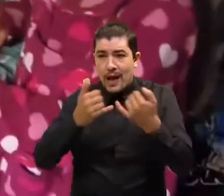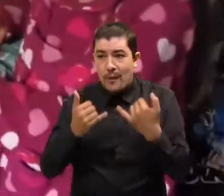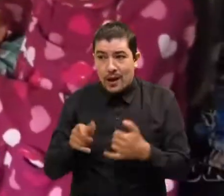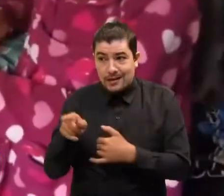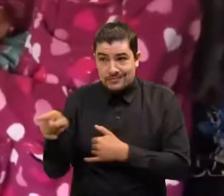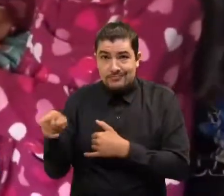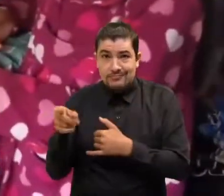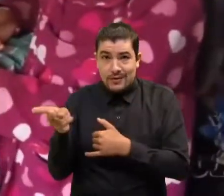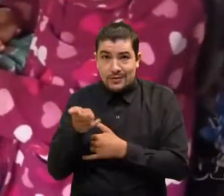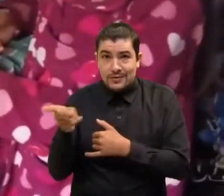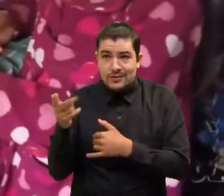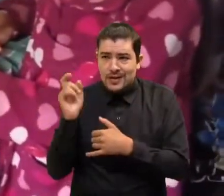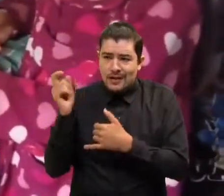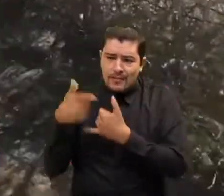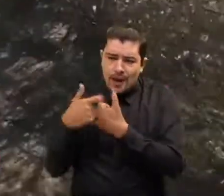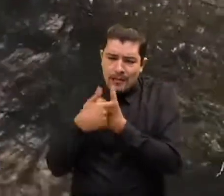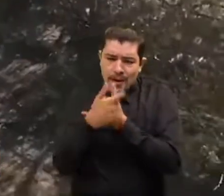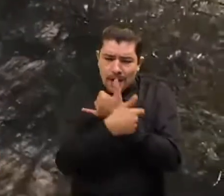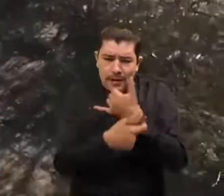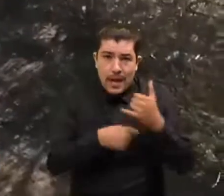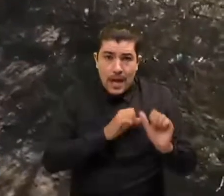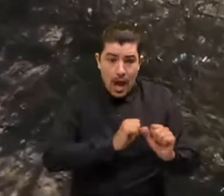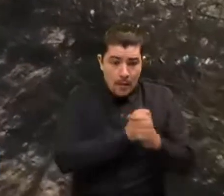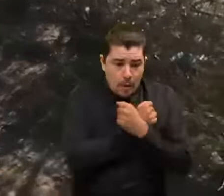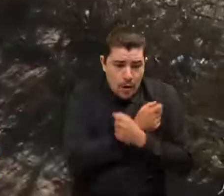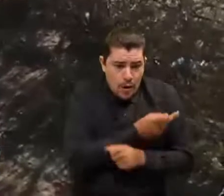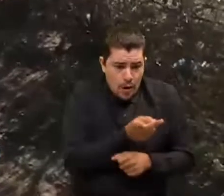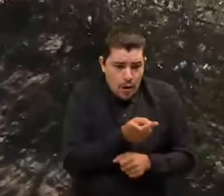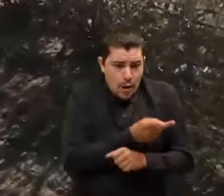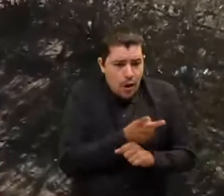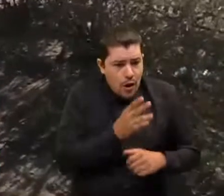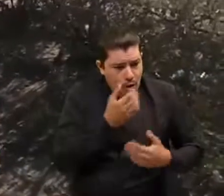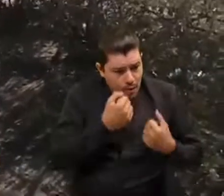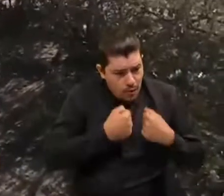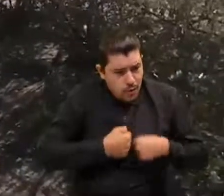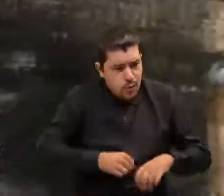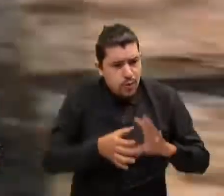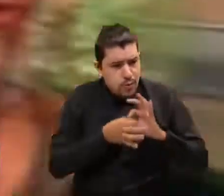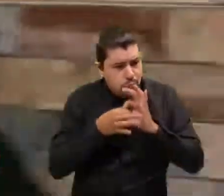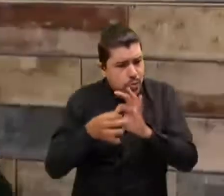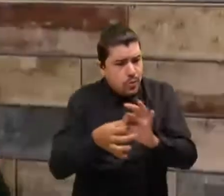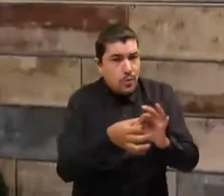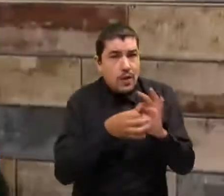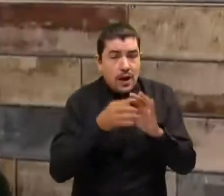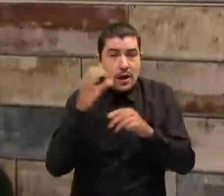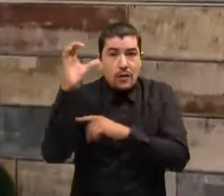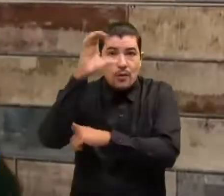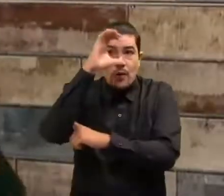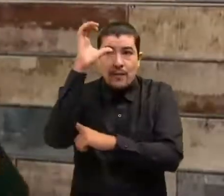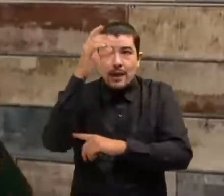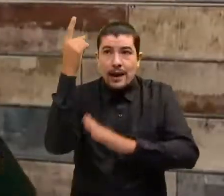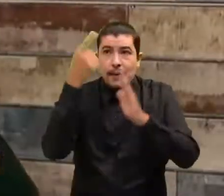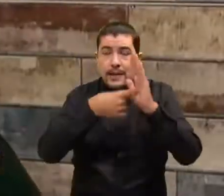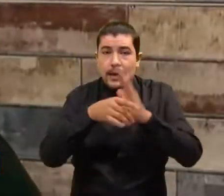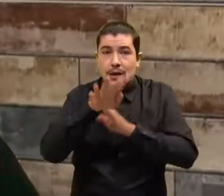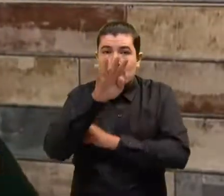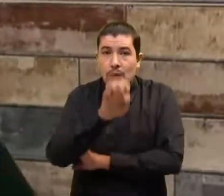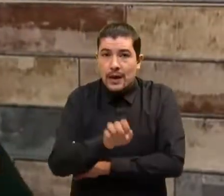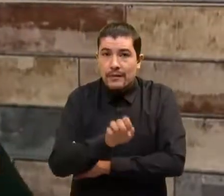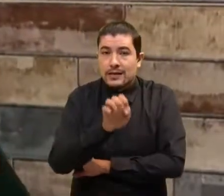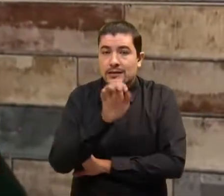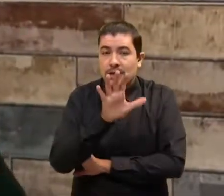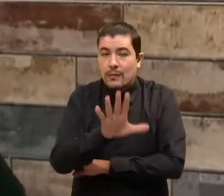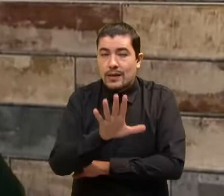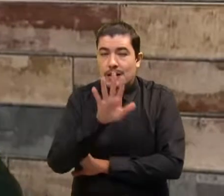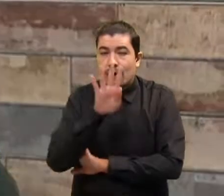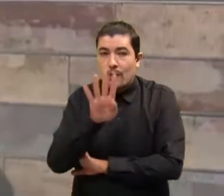ido reforzando su amor en medio de caminatas ecológicas y rutas extremas. En Colombia tenemos 1.954 especies, somos